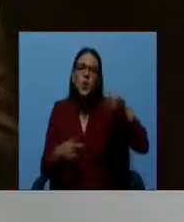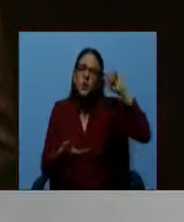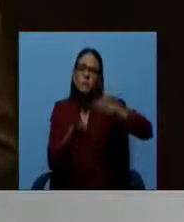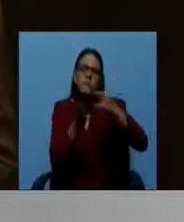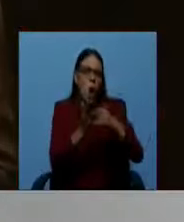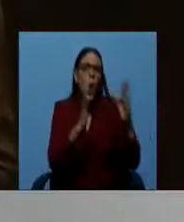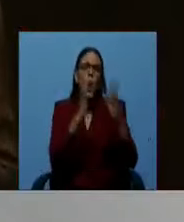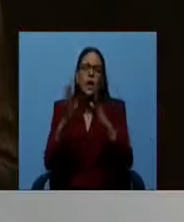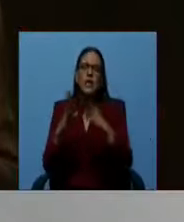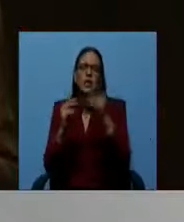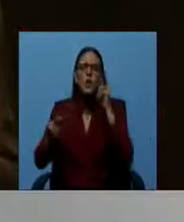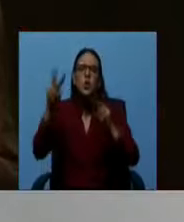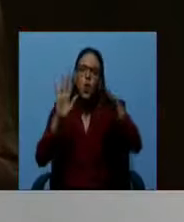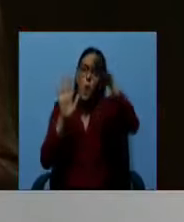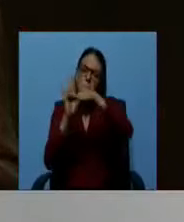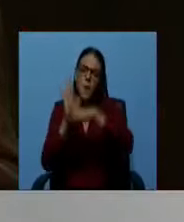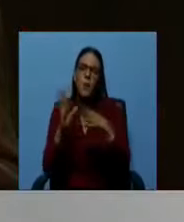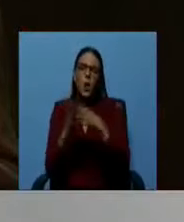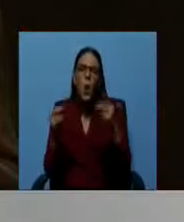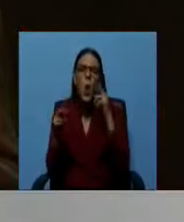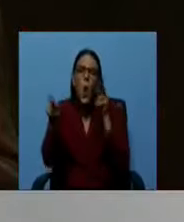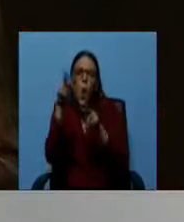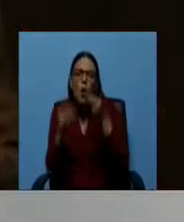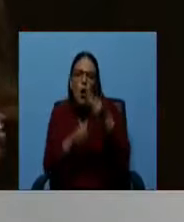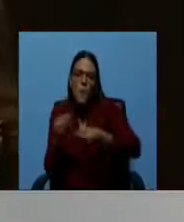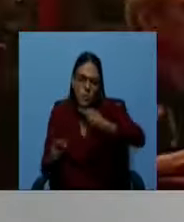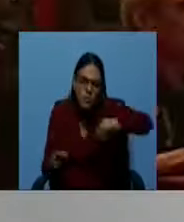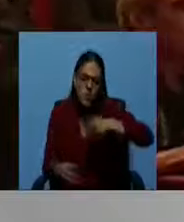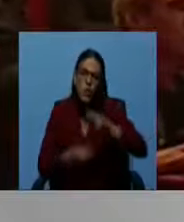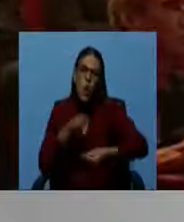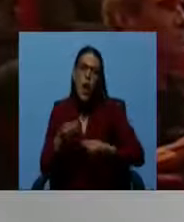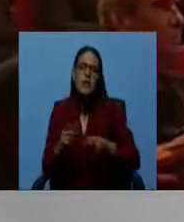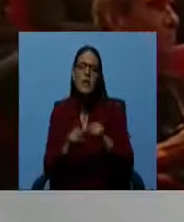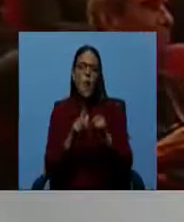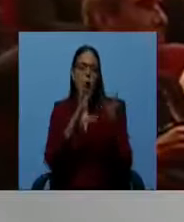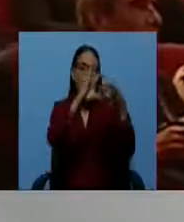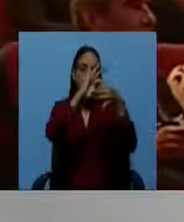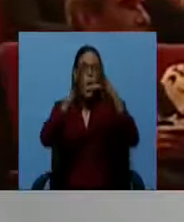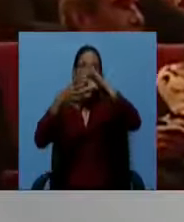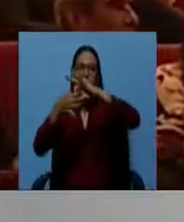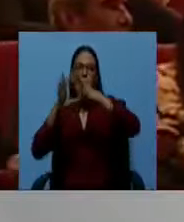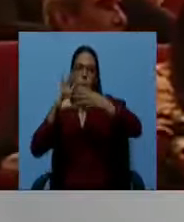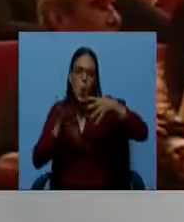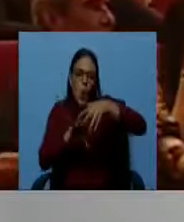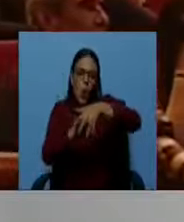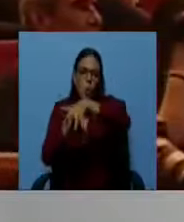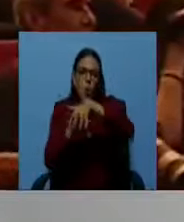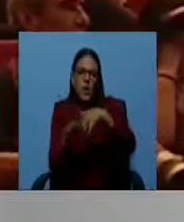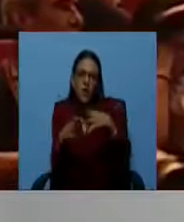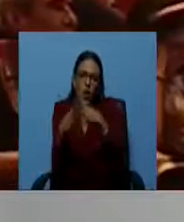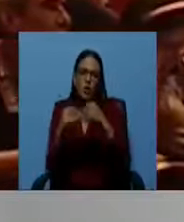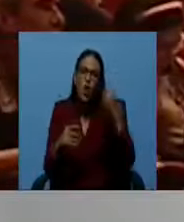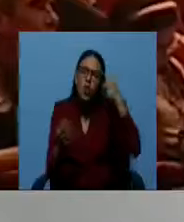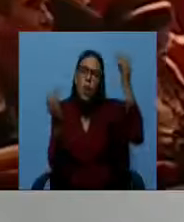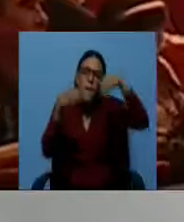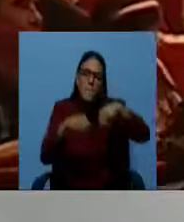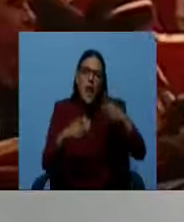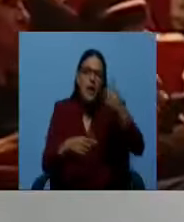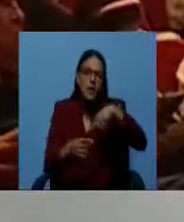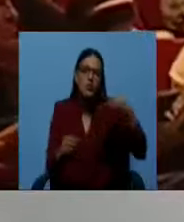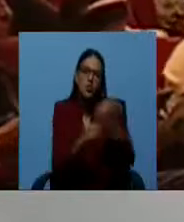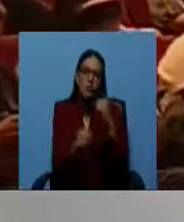organizar varios aspectos que desde el punto de vista de contenido nos unifica y nos cohesiona en torno a un plan estratégico y un